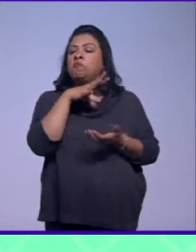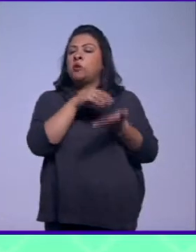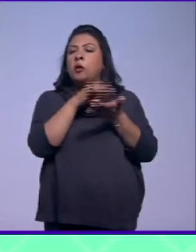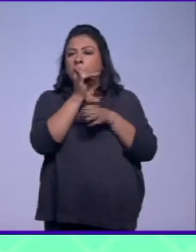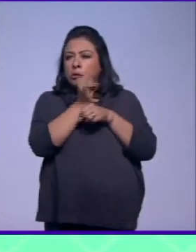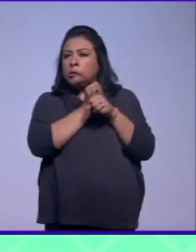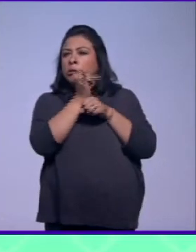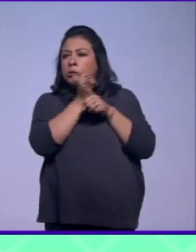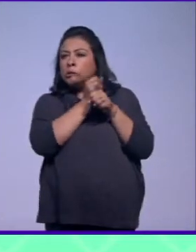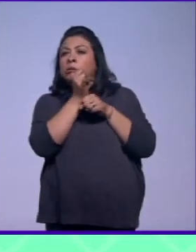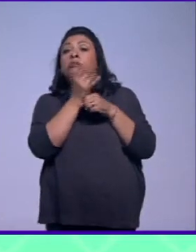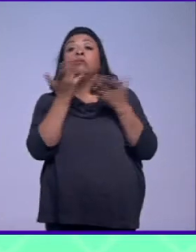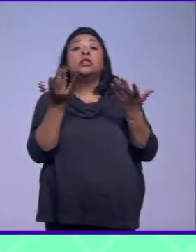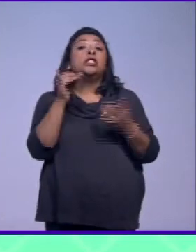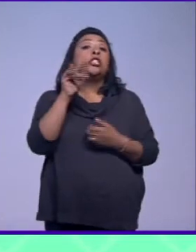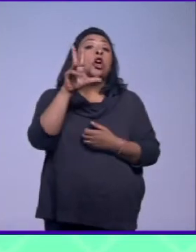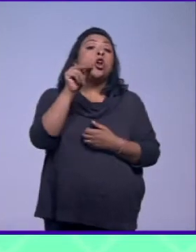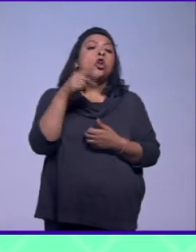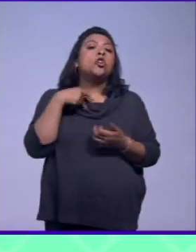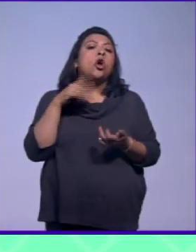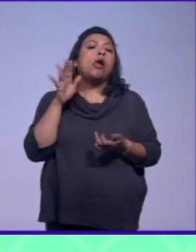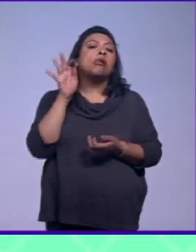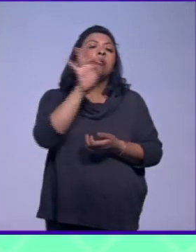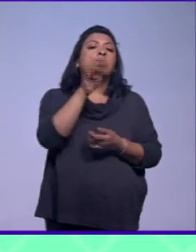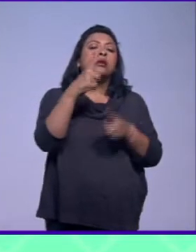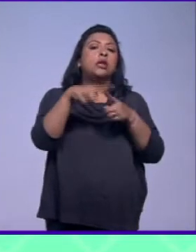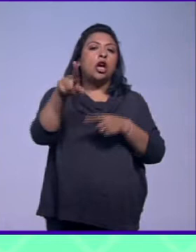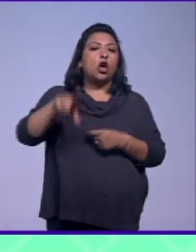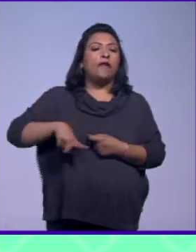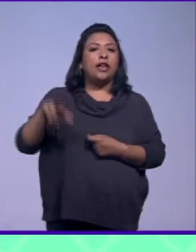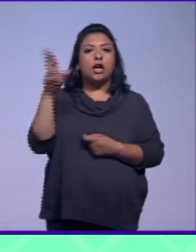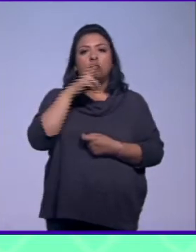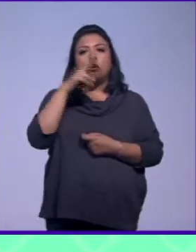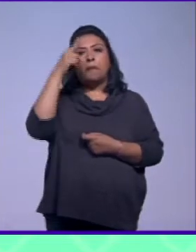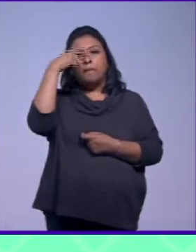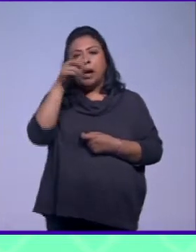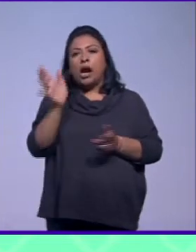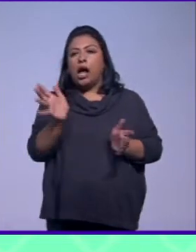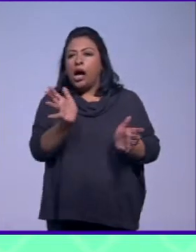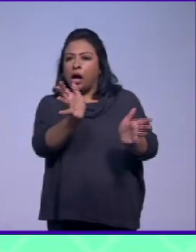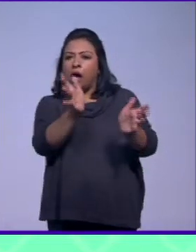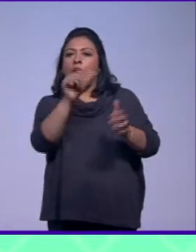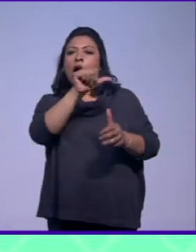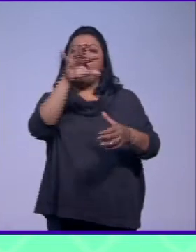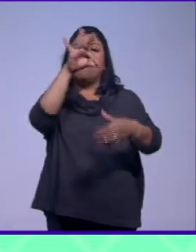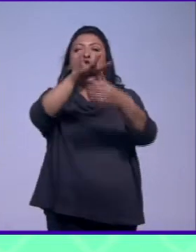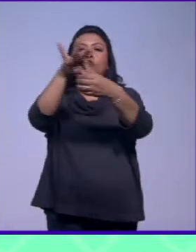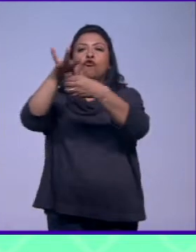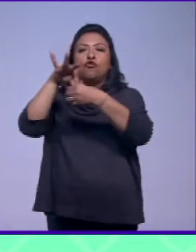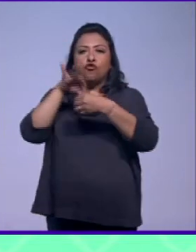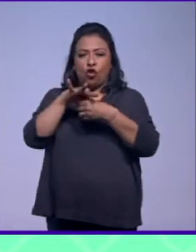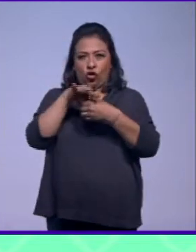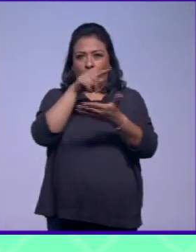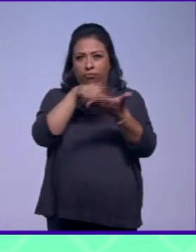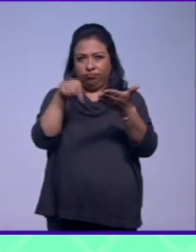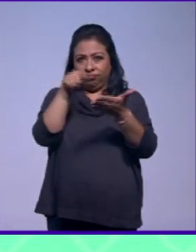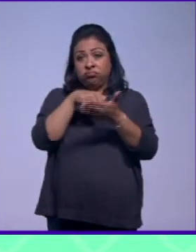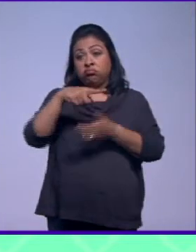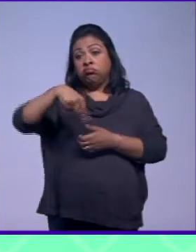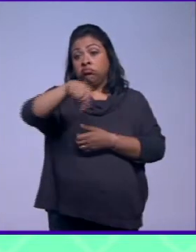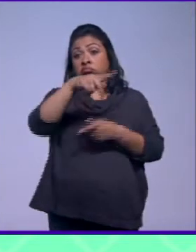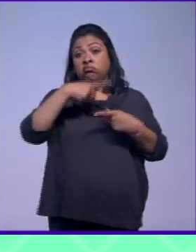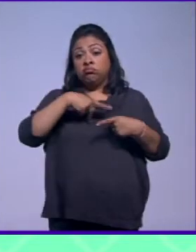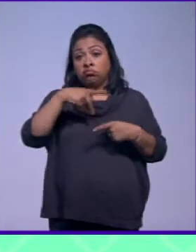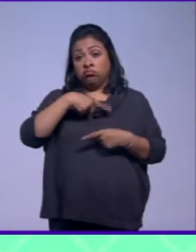investigación respecto de si hubo o no injerencia por parte de gobierno ruso para incidir en el voto electoral y que el público estadounidense